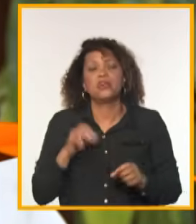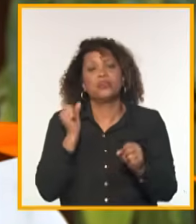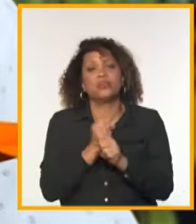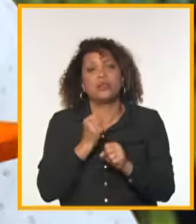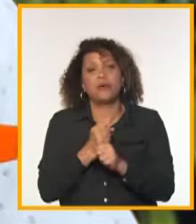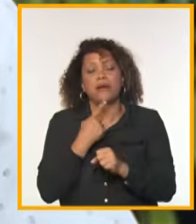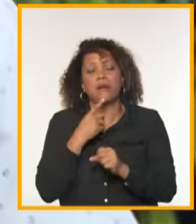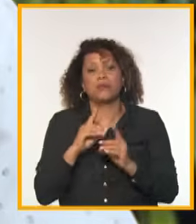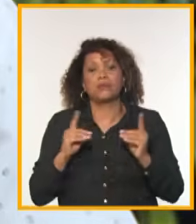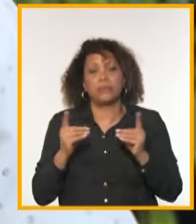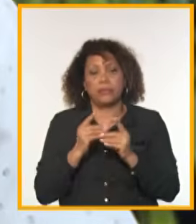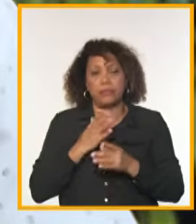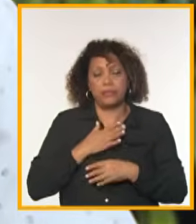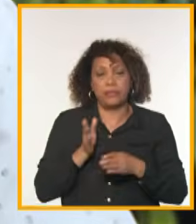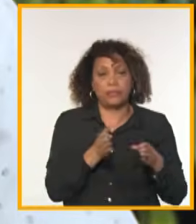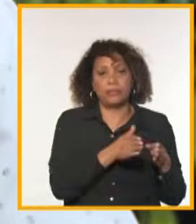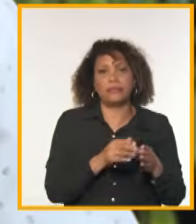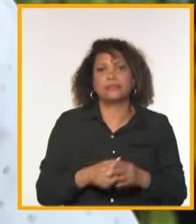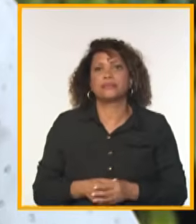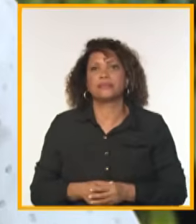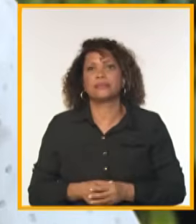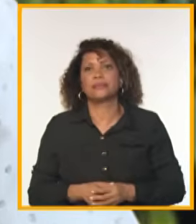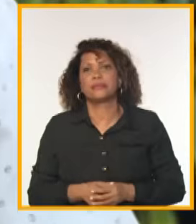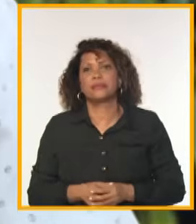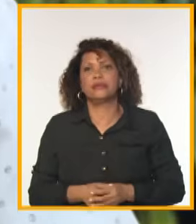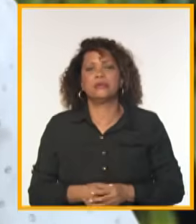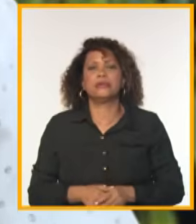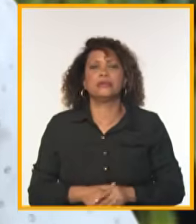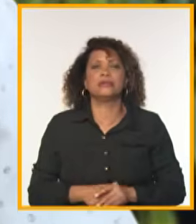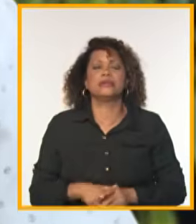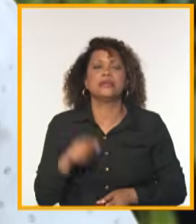sanitario. Yo, año